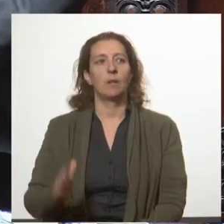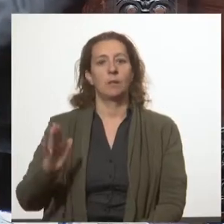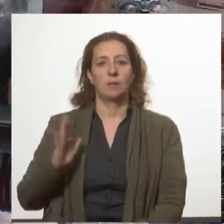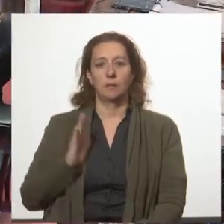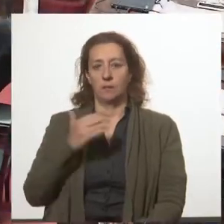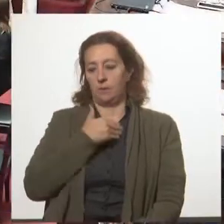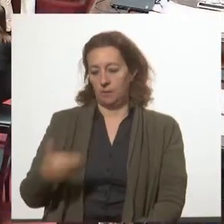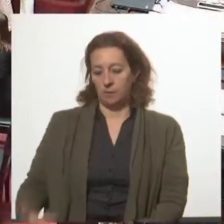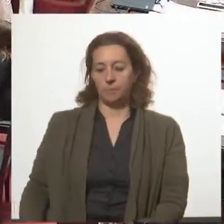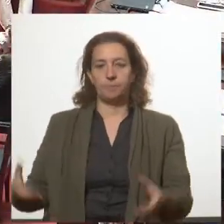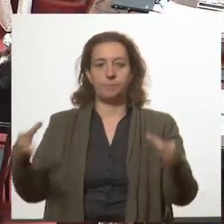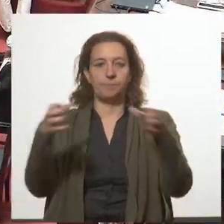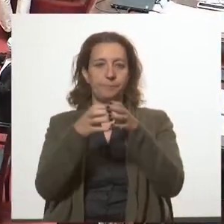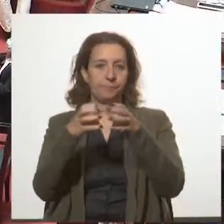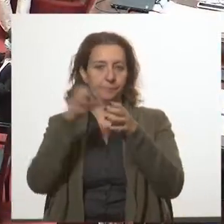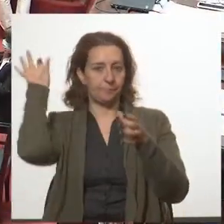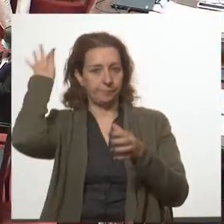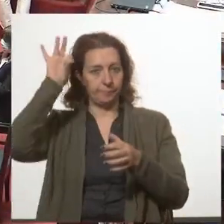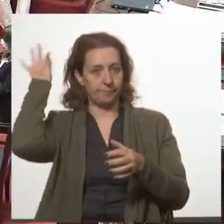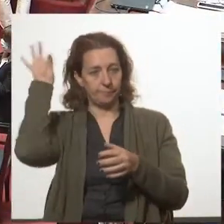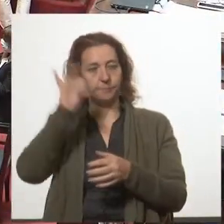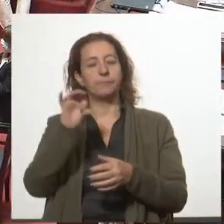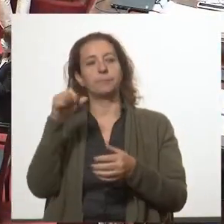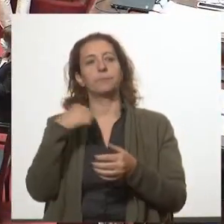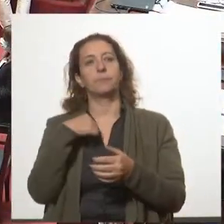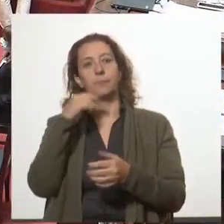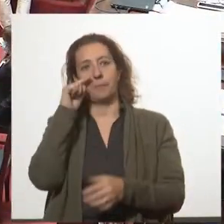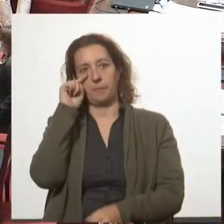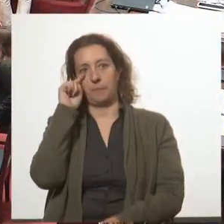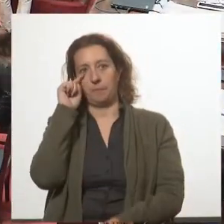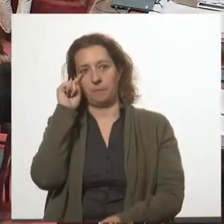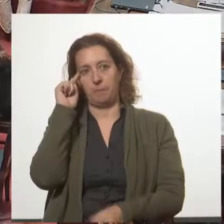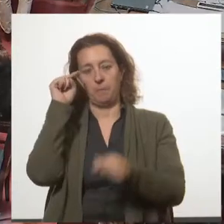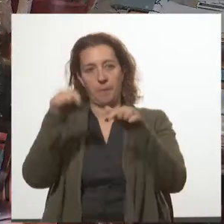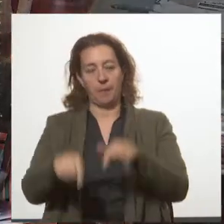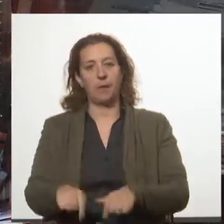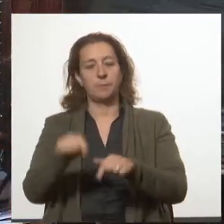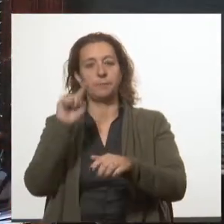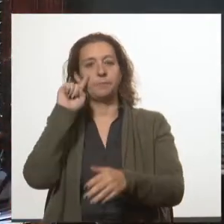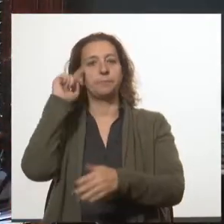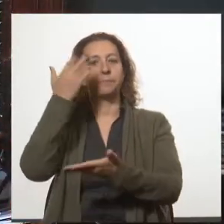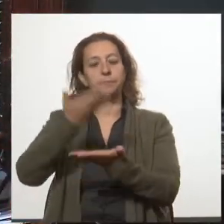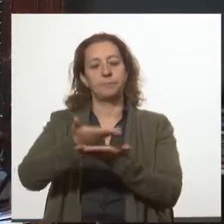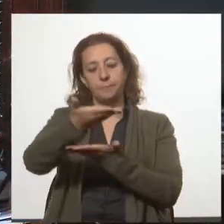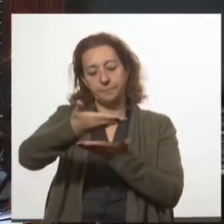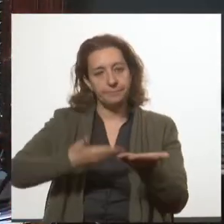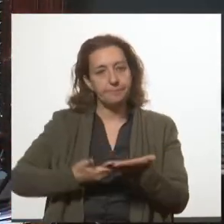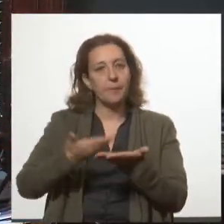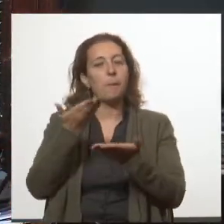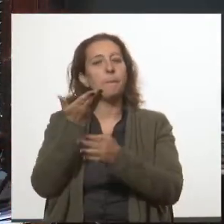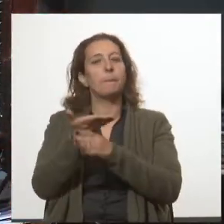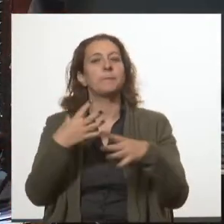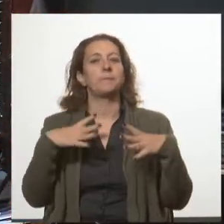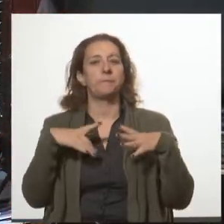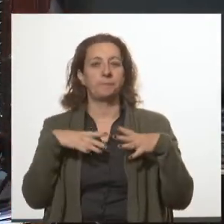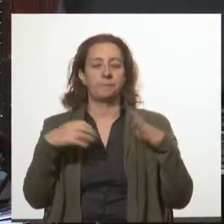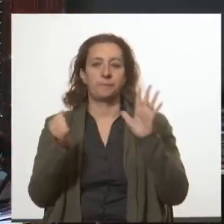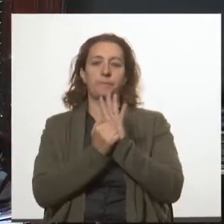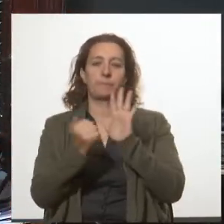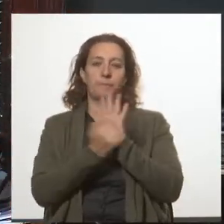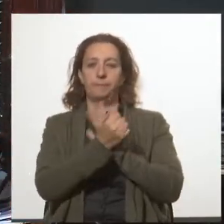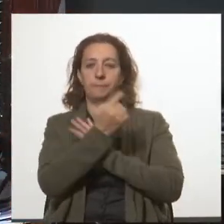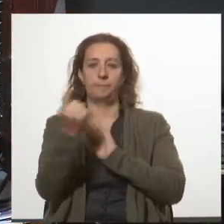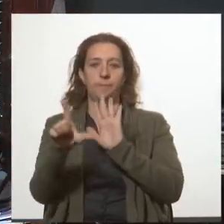presidenta de la cámara de senadores argimón de mayor consideración a través de la presente solicitó al cuerpo me concede licencia al amparo del artículo 1º